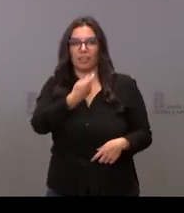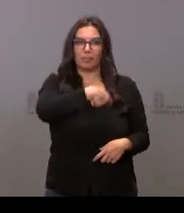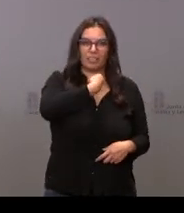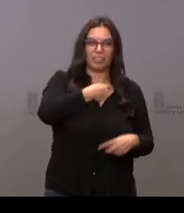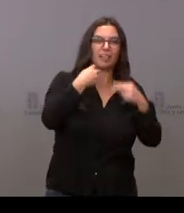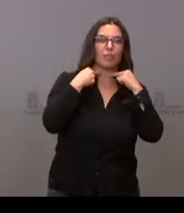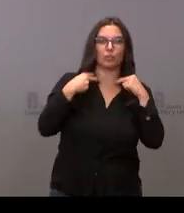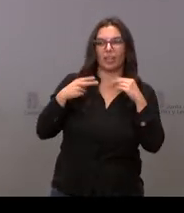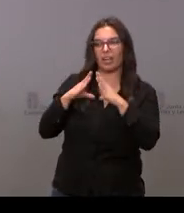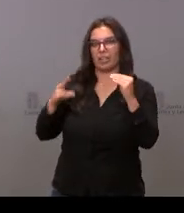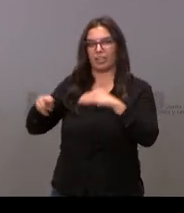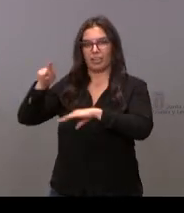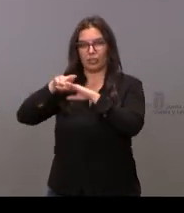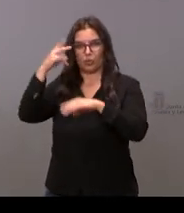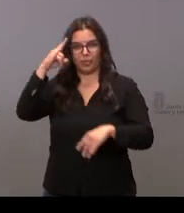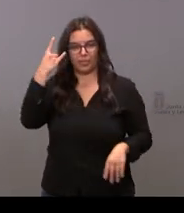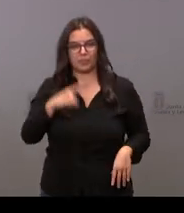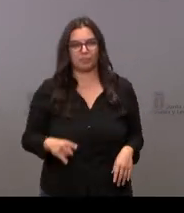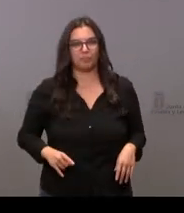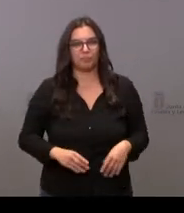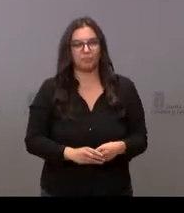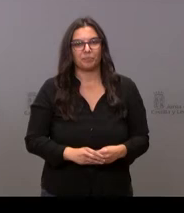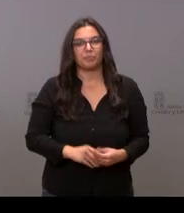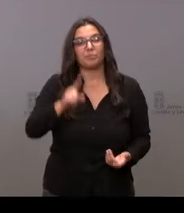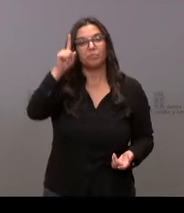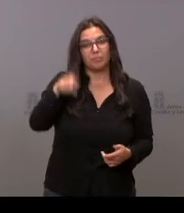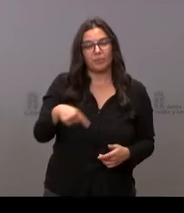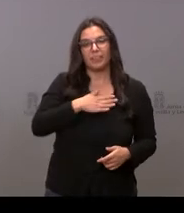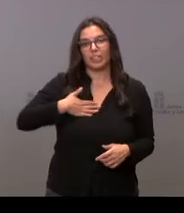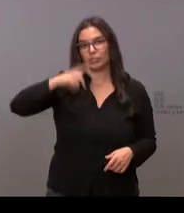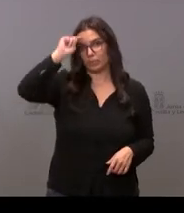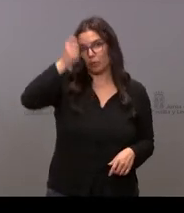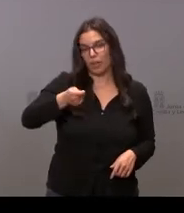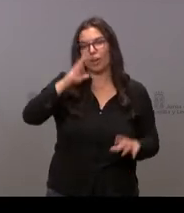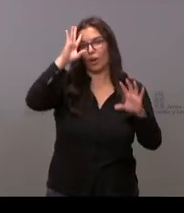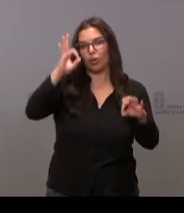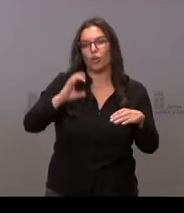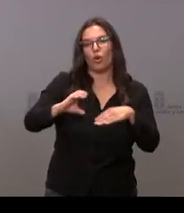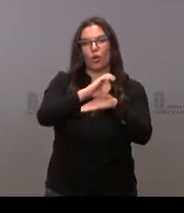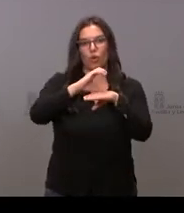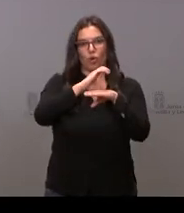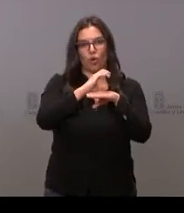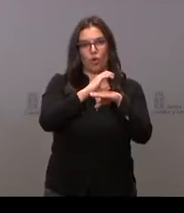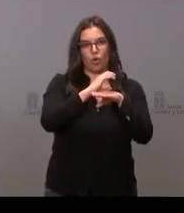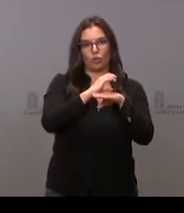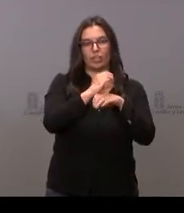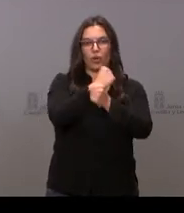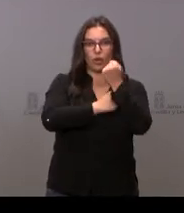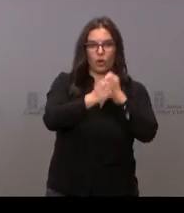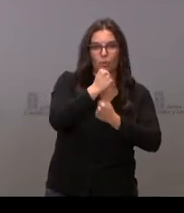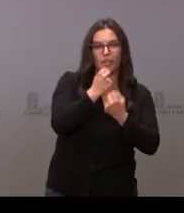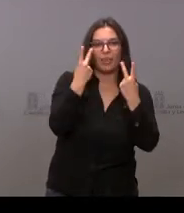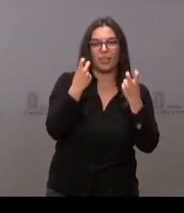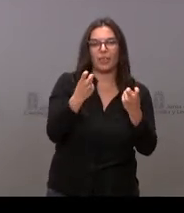y al rector de la universidad de salamanca quiero también saludar por supuesto a los consejeros de economía y